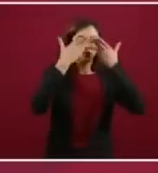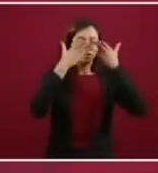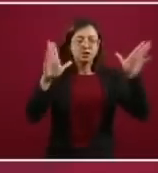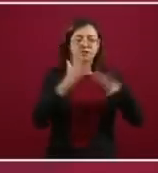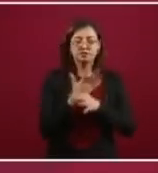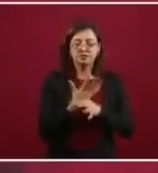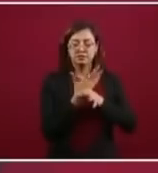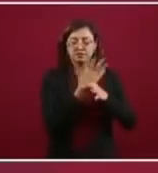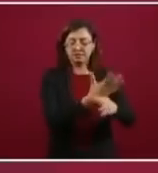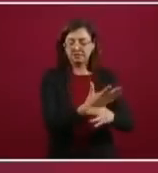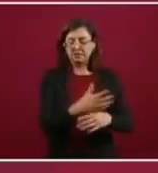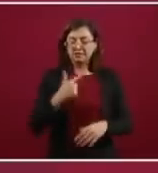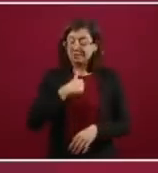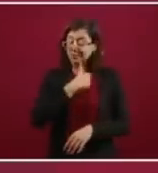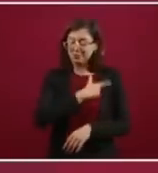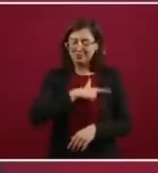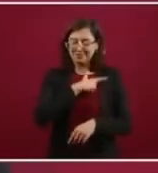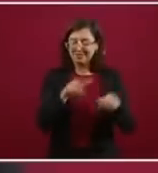Decía